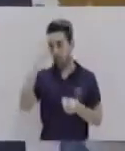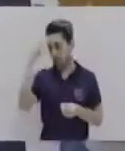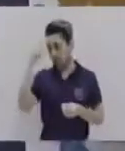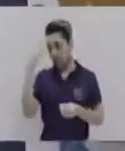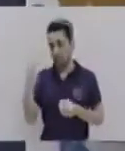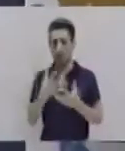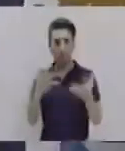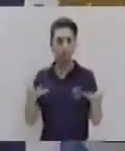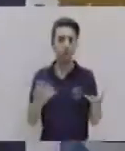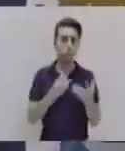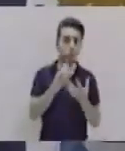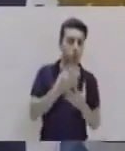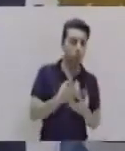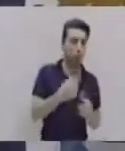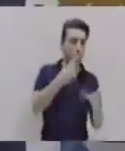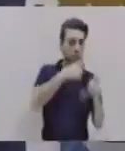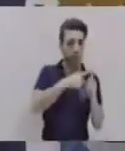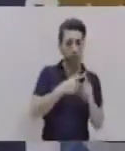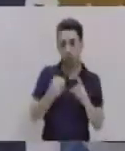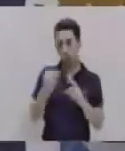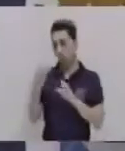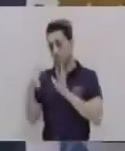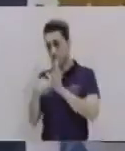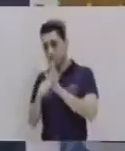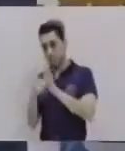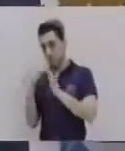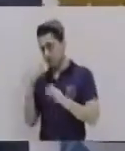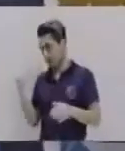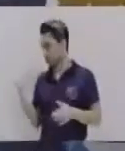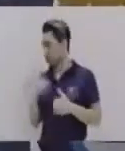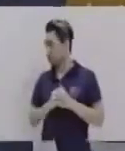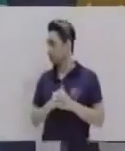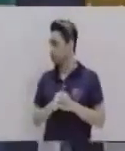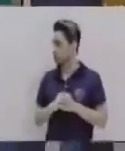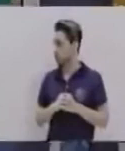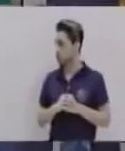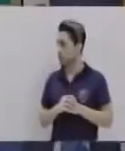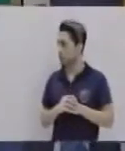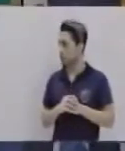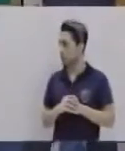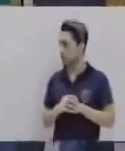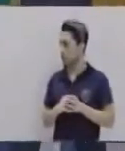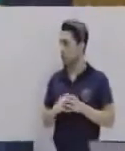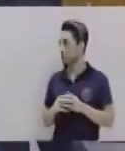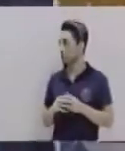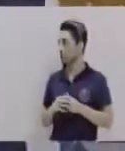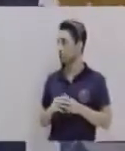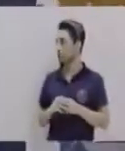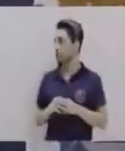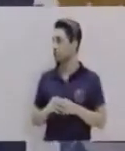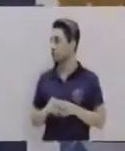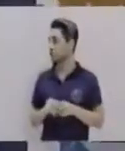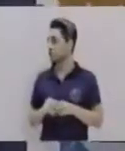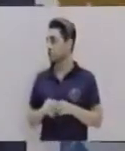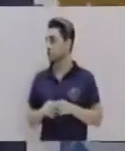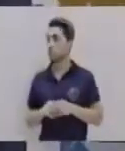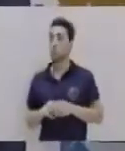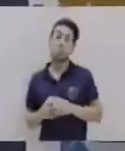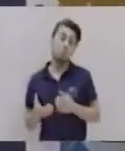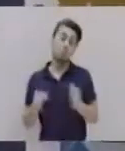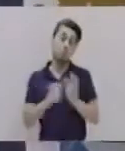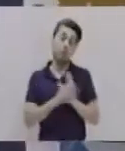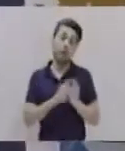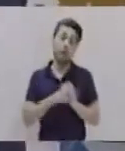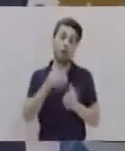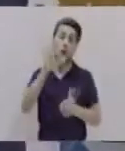negativos. Entonces quiero mostrarte lo siguiente. O sea que en una operación combinada ponemos en práctica todo lo que